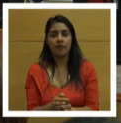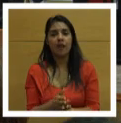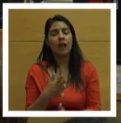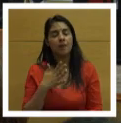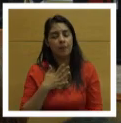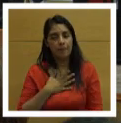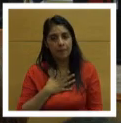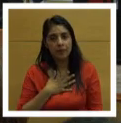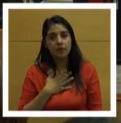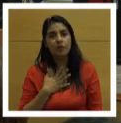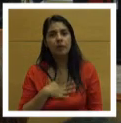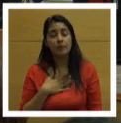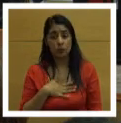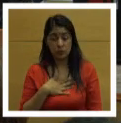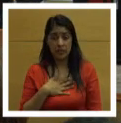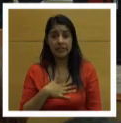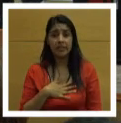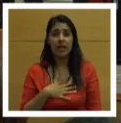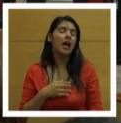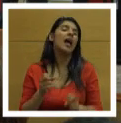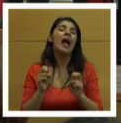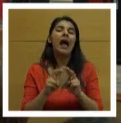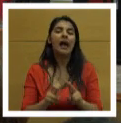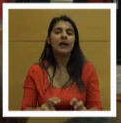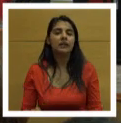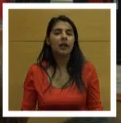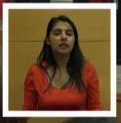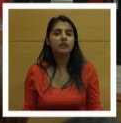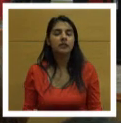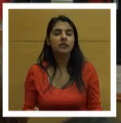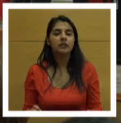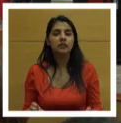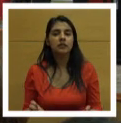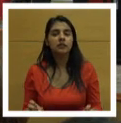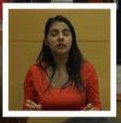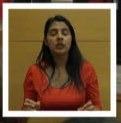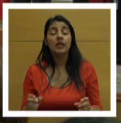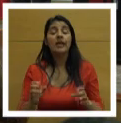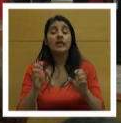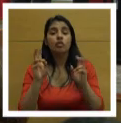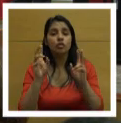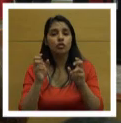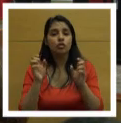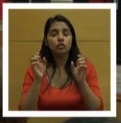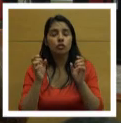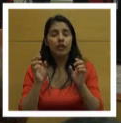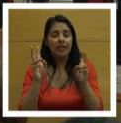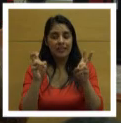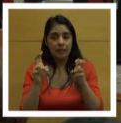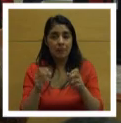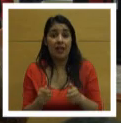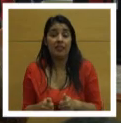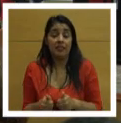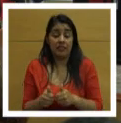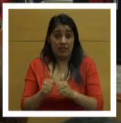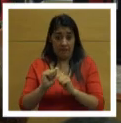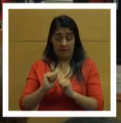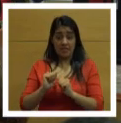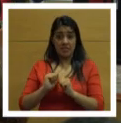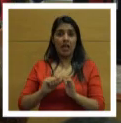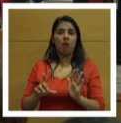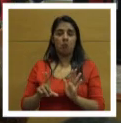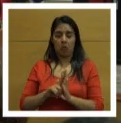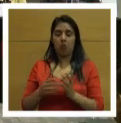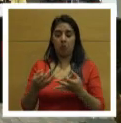me gustaría llamar la atención sobre el análisis de una causal de justificación, la legítima defensa. La legítima defensa tiene requisitos. Dentro del contexto